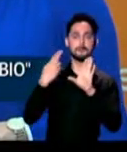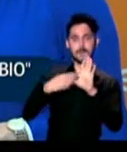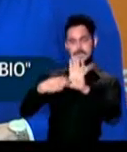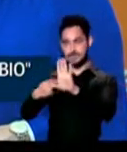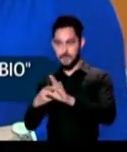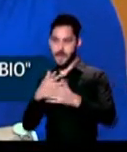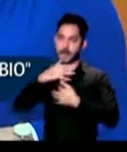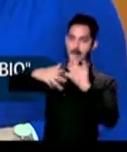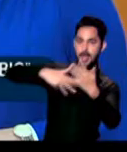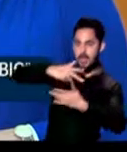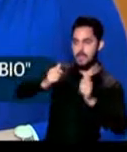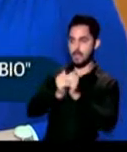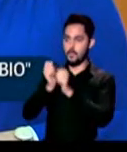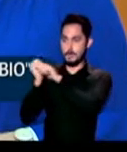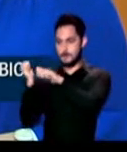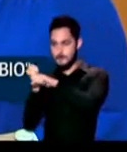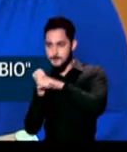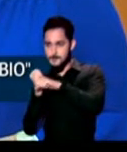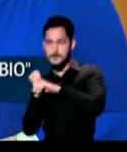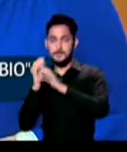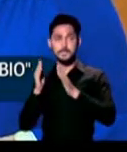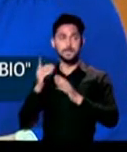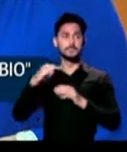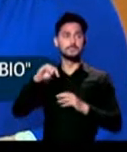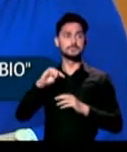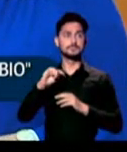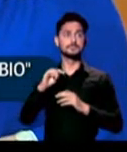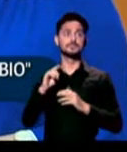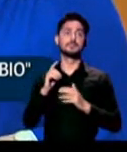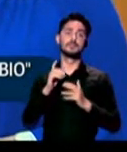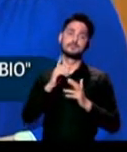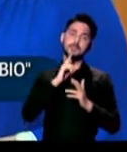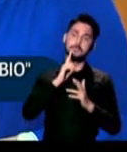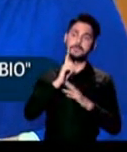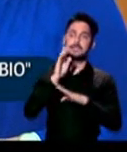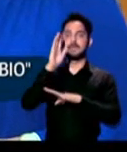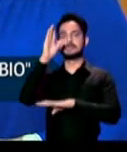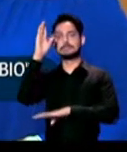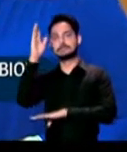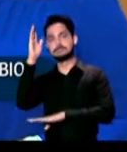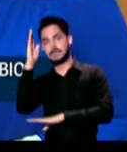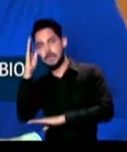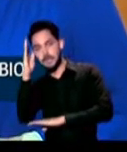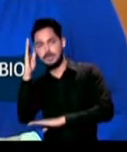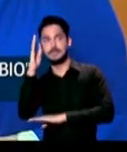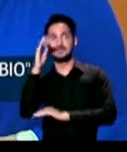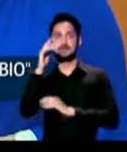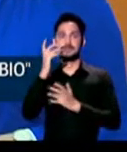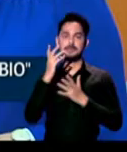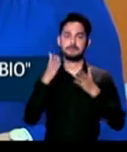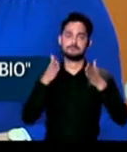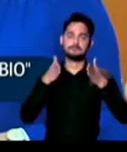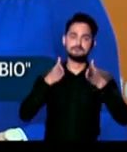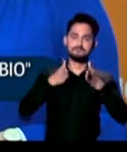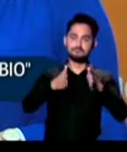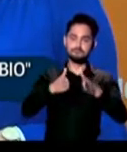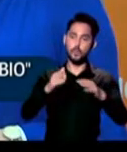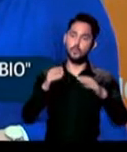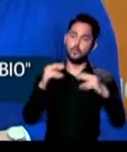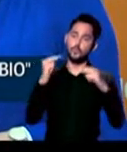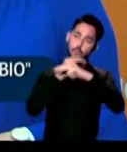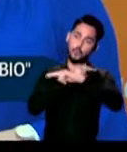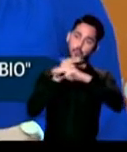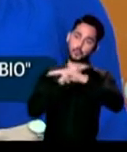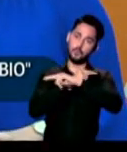los jugadores. ¿Cómo va a ser esa logística, ya que pues es mediodía prácticamente y son vías que son muy